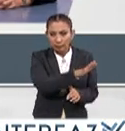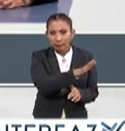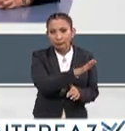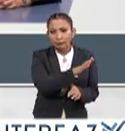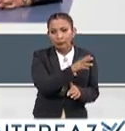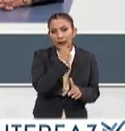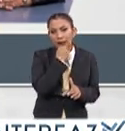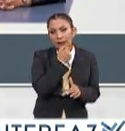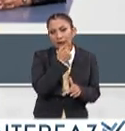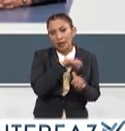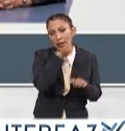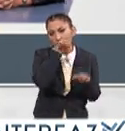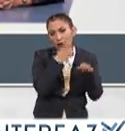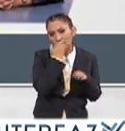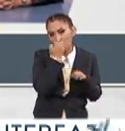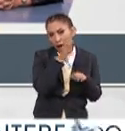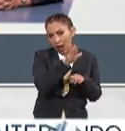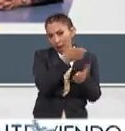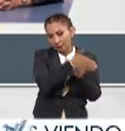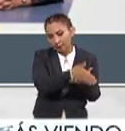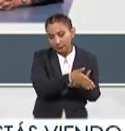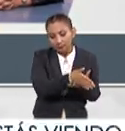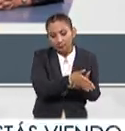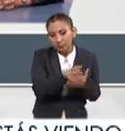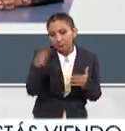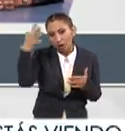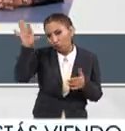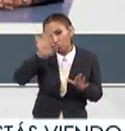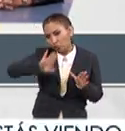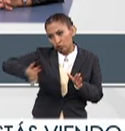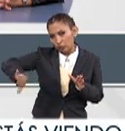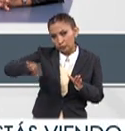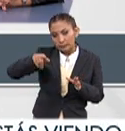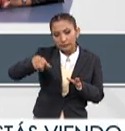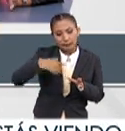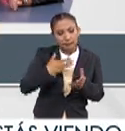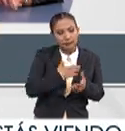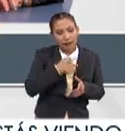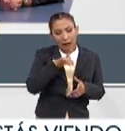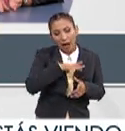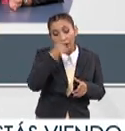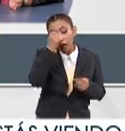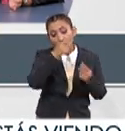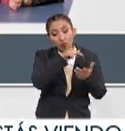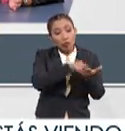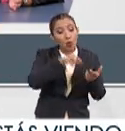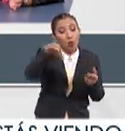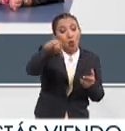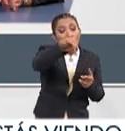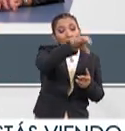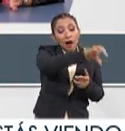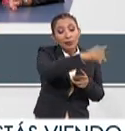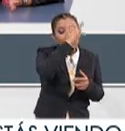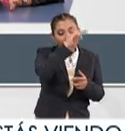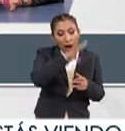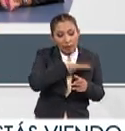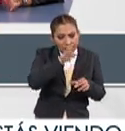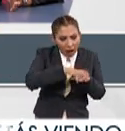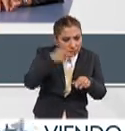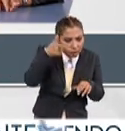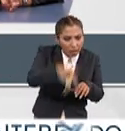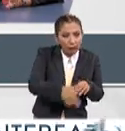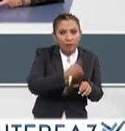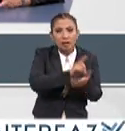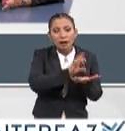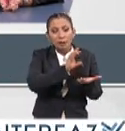de sujetos en edad escolar. Y bueno, hay zonas del país a donde se generan más